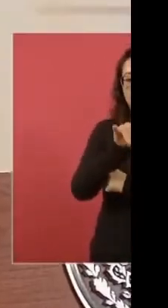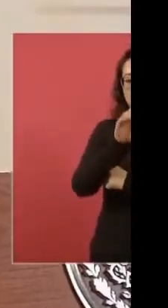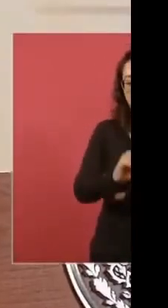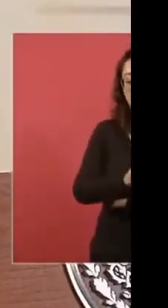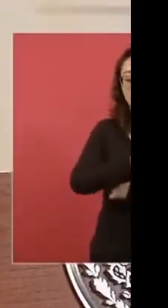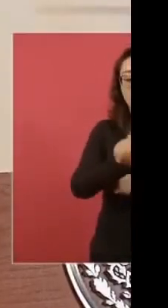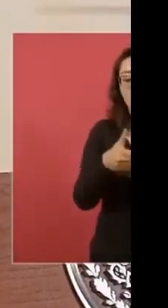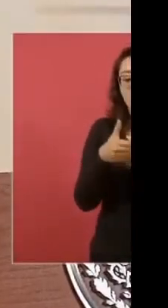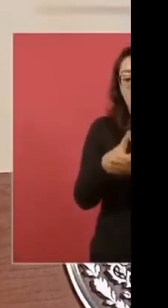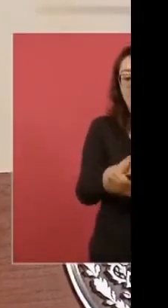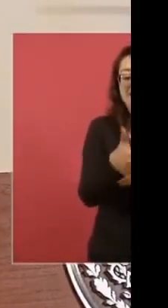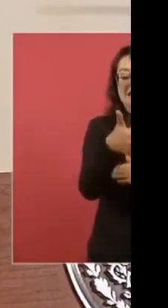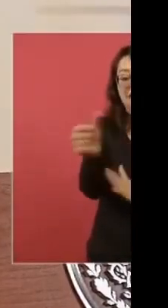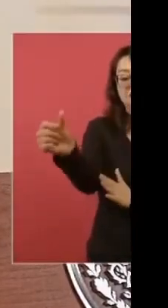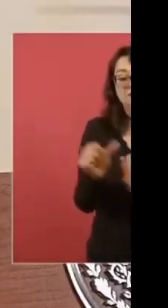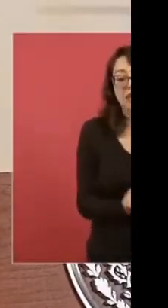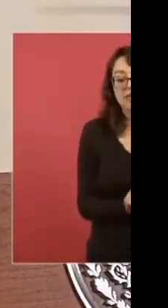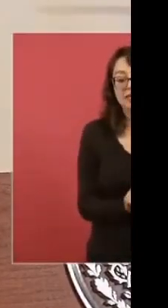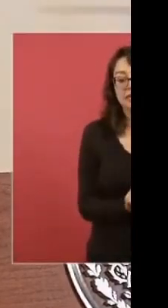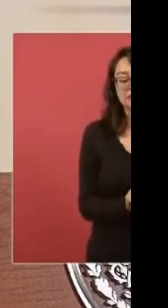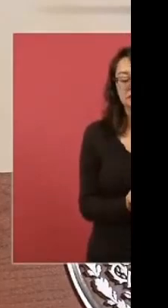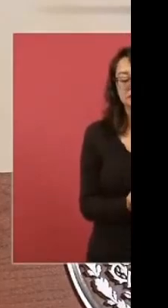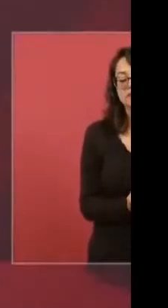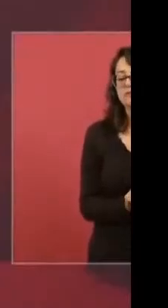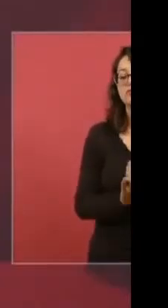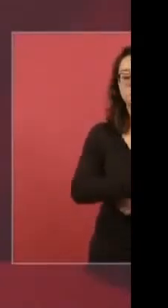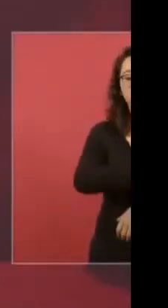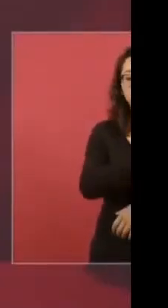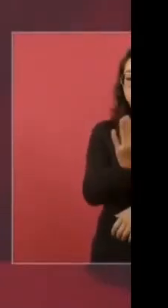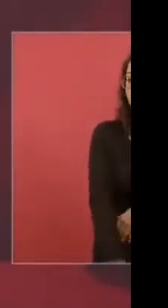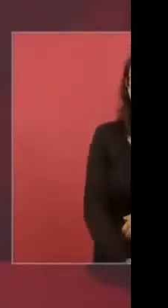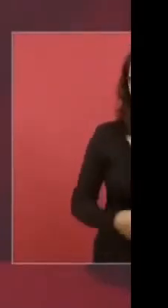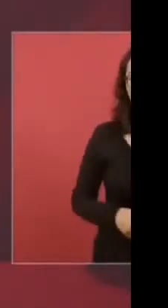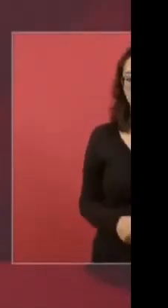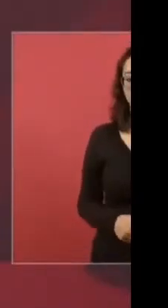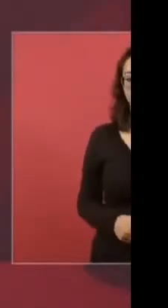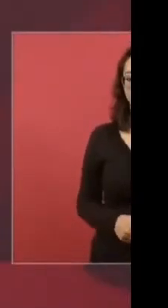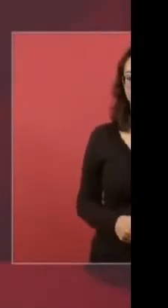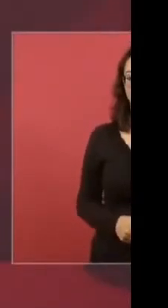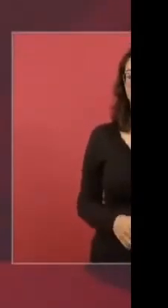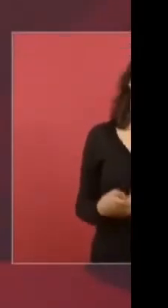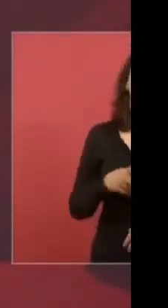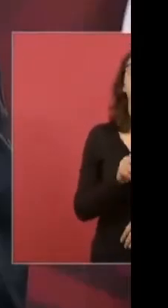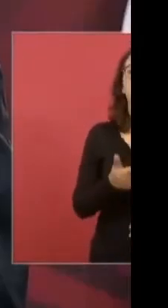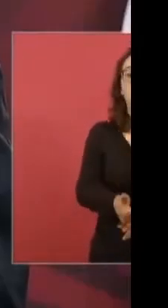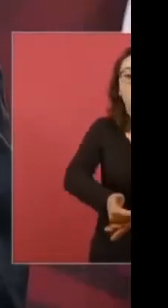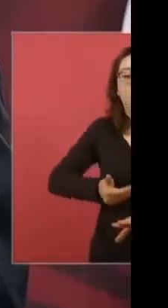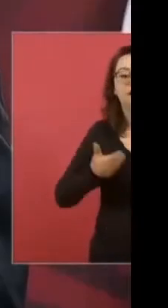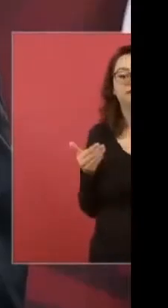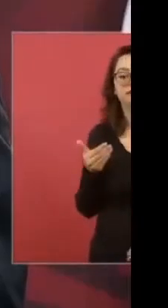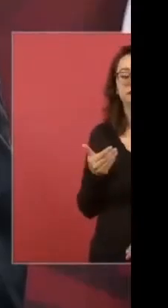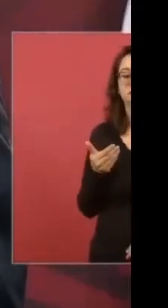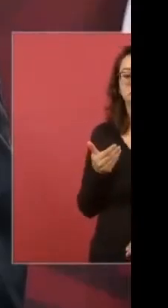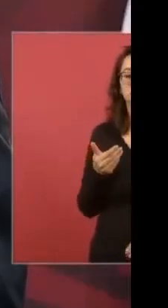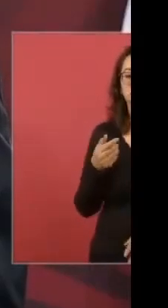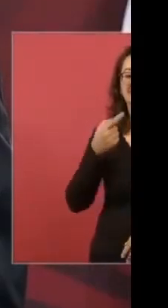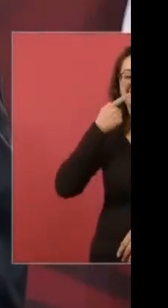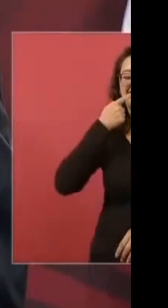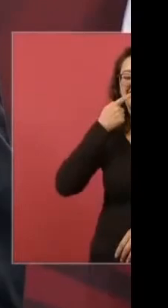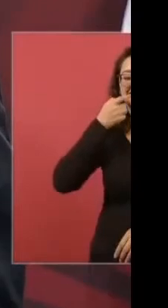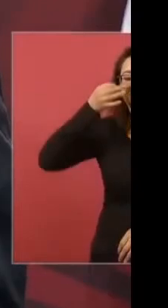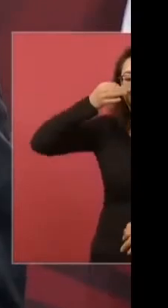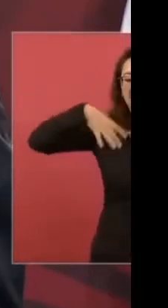a vestir ropa inalcanzable para la mayoría de los mexicanos Luis